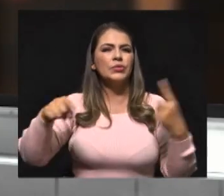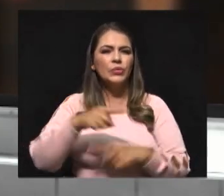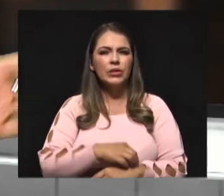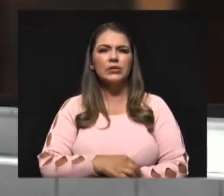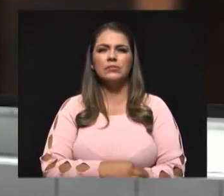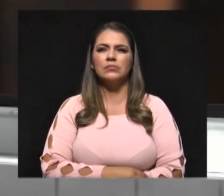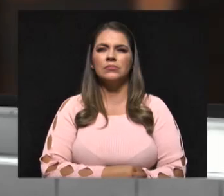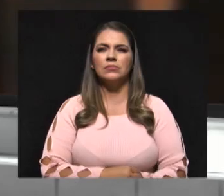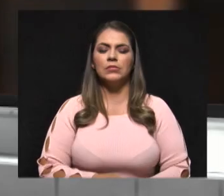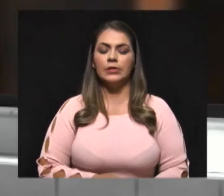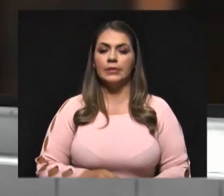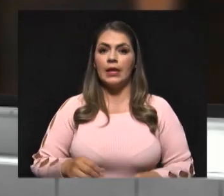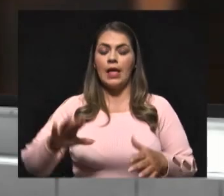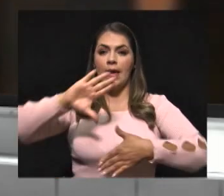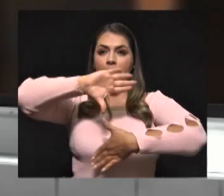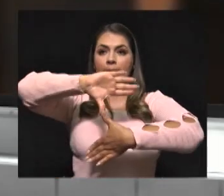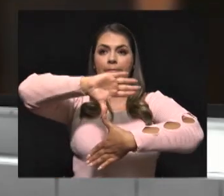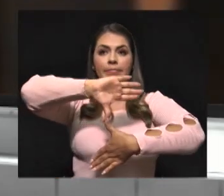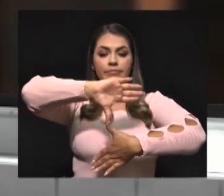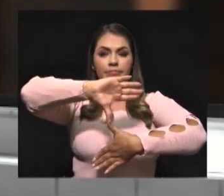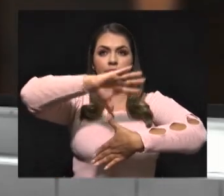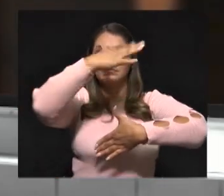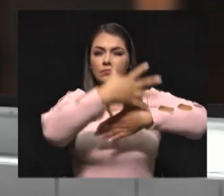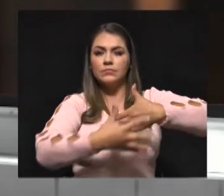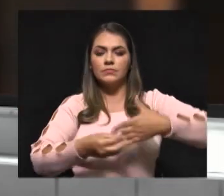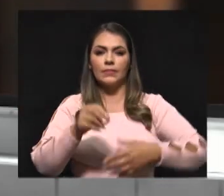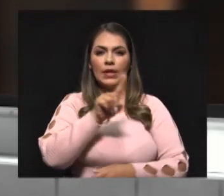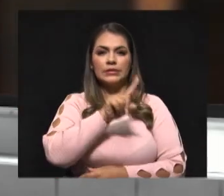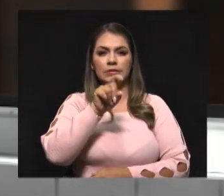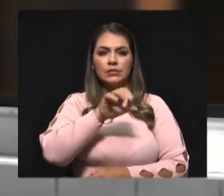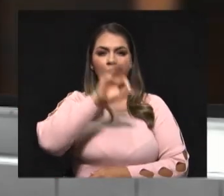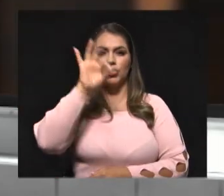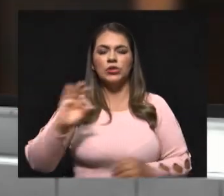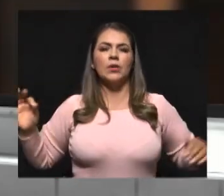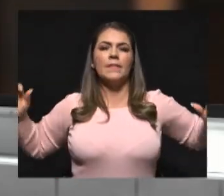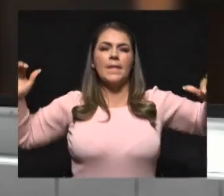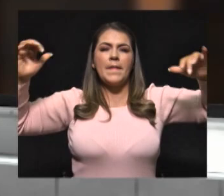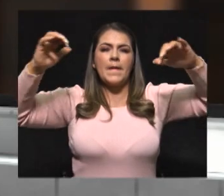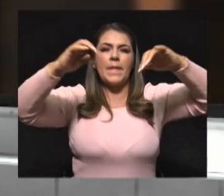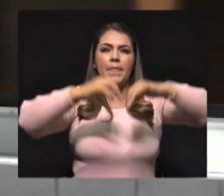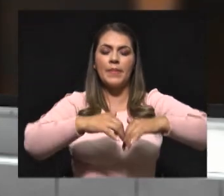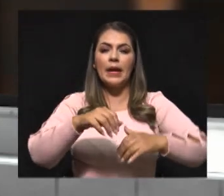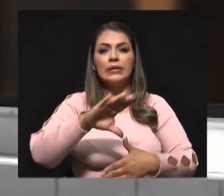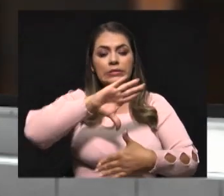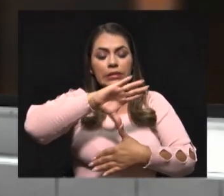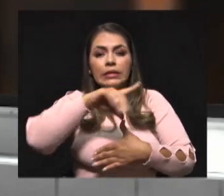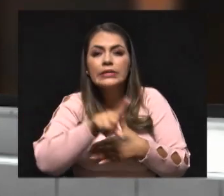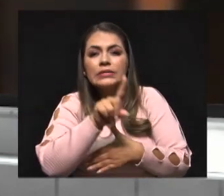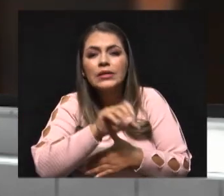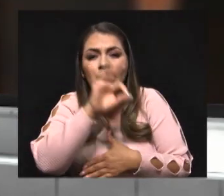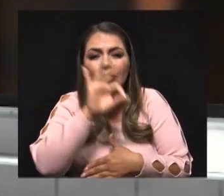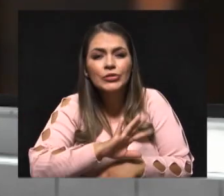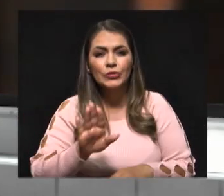fluido américa por ejemplo como continente completo recibe el 16 por ciento de los viajeros del mundo sólo el 16 por ciento